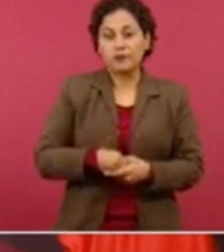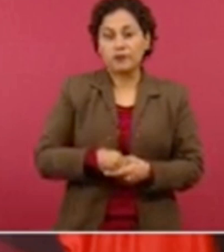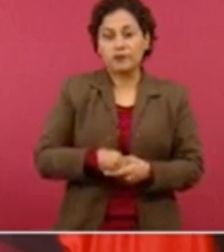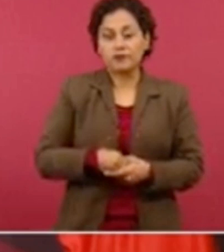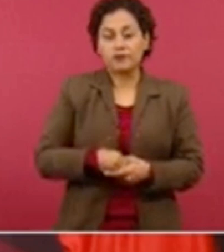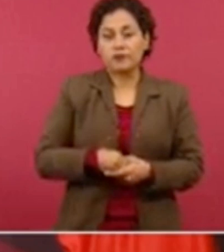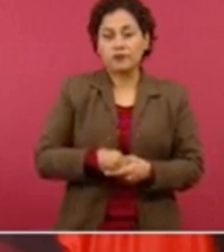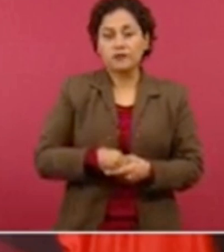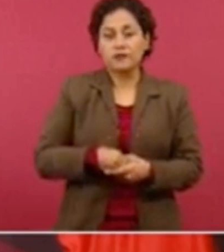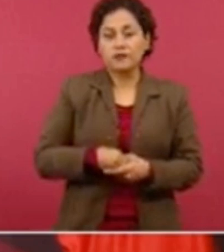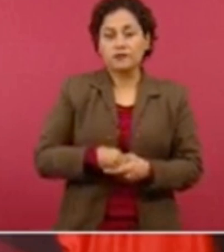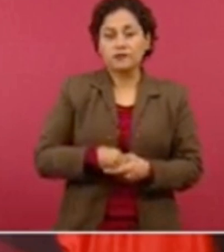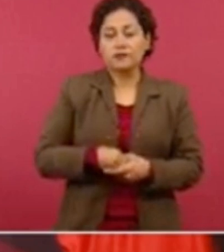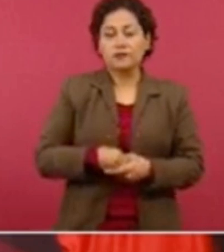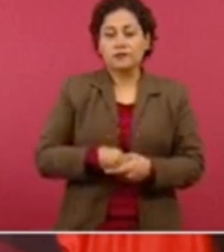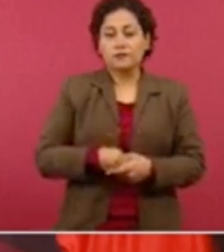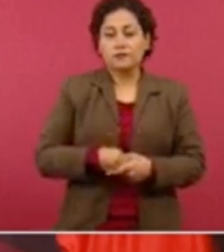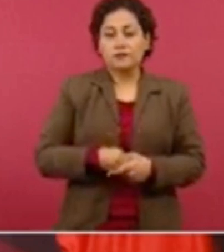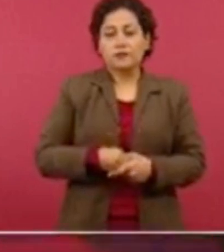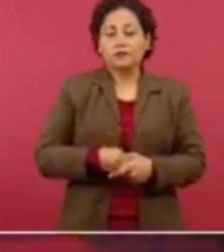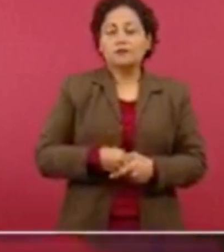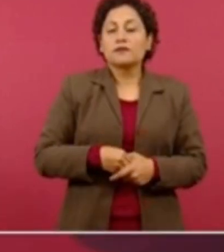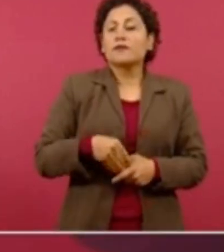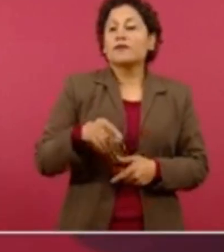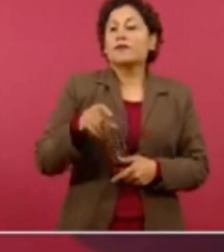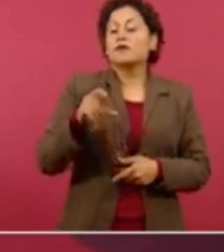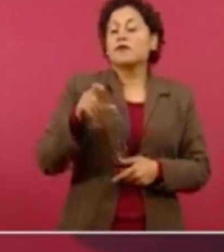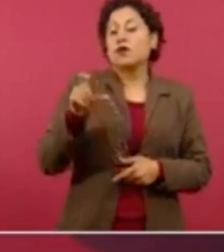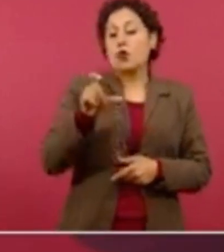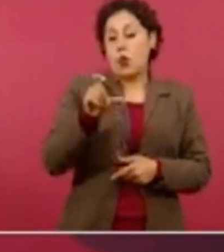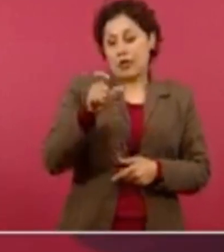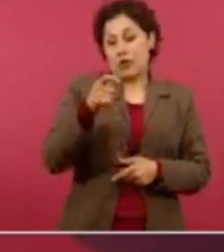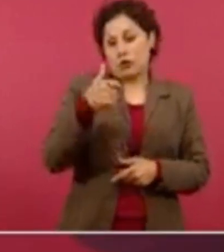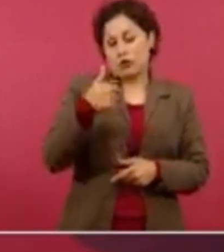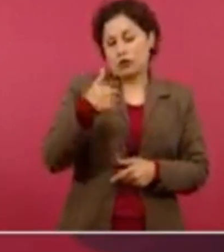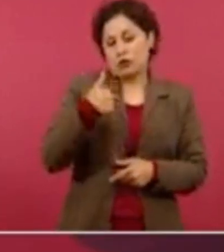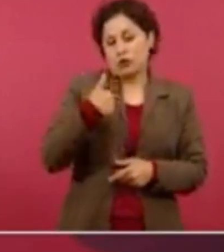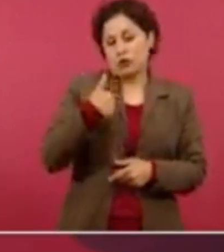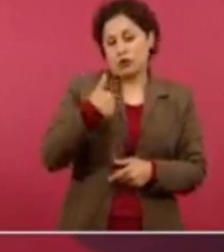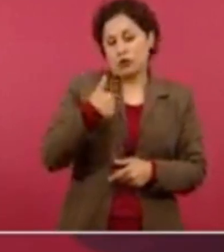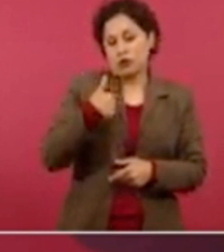cuando le dijeron que yo quería que